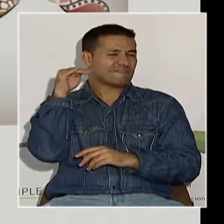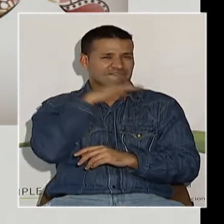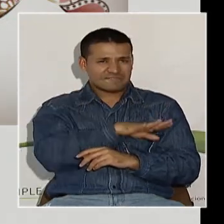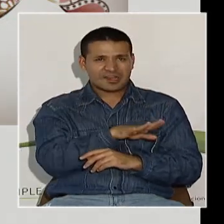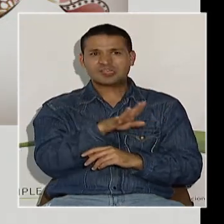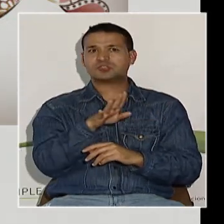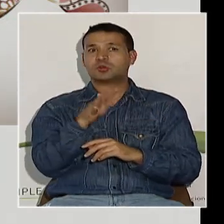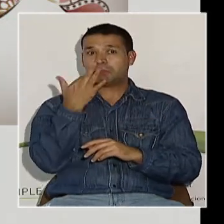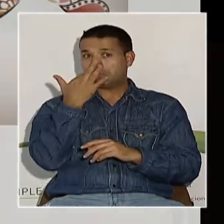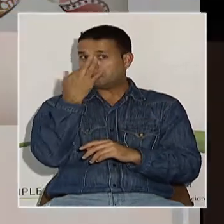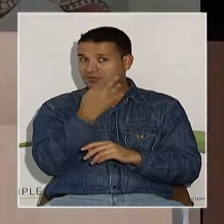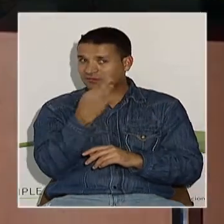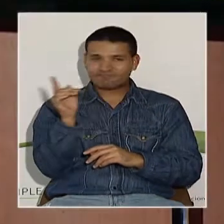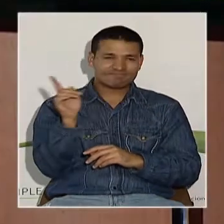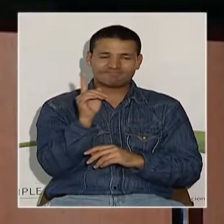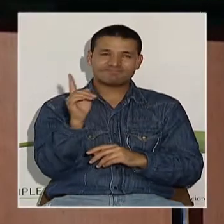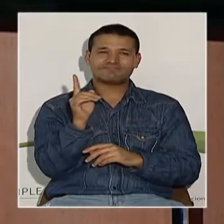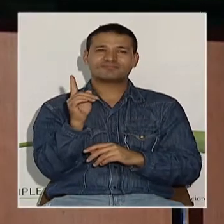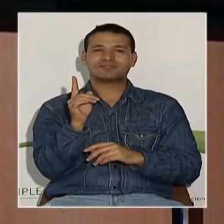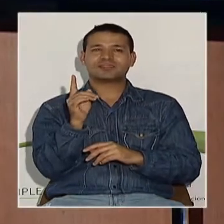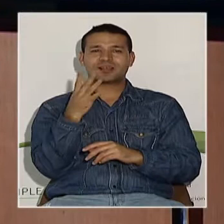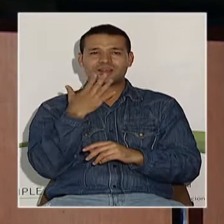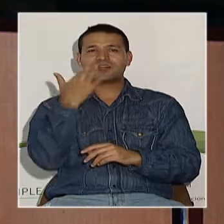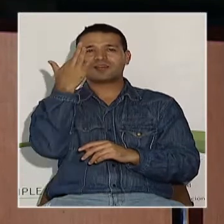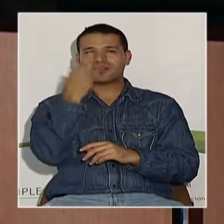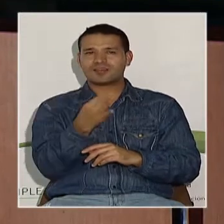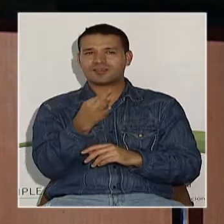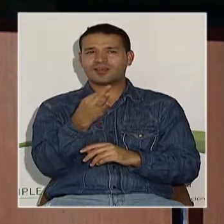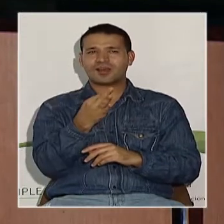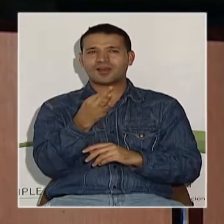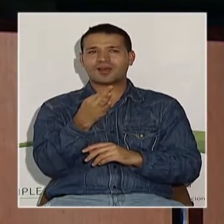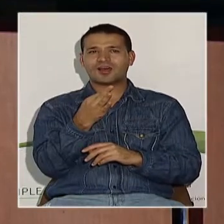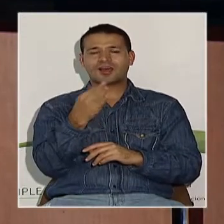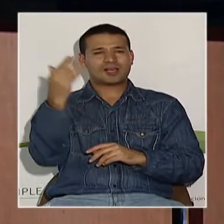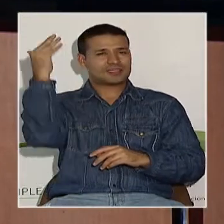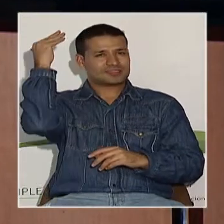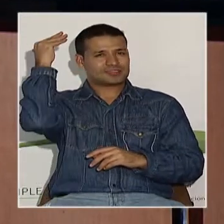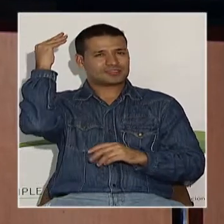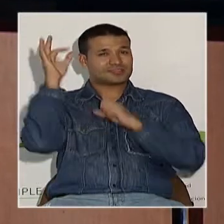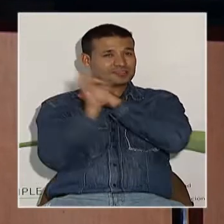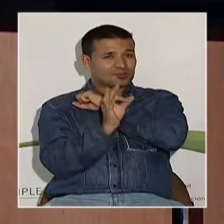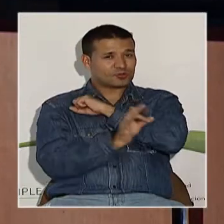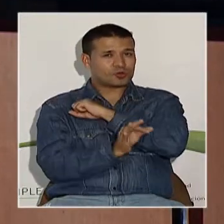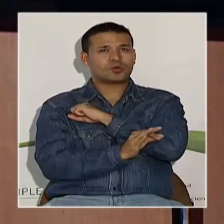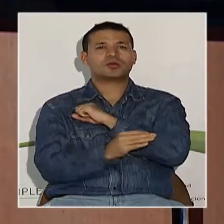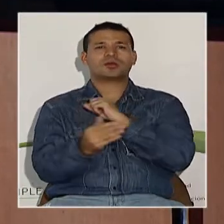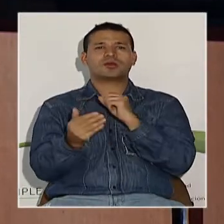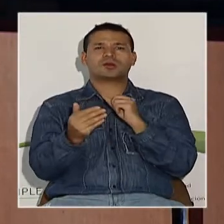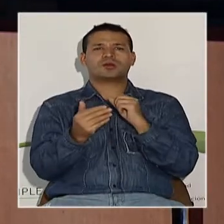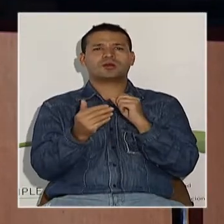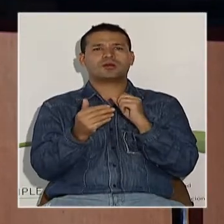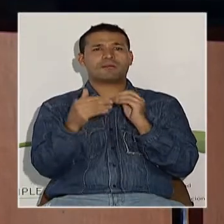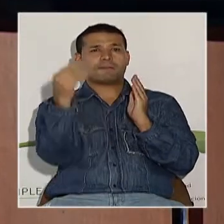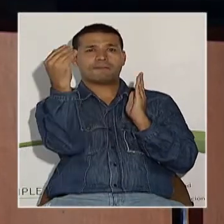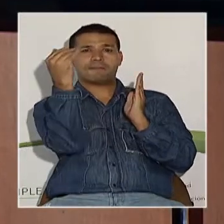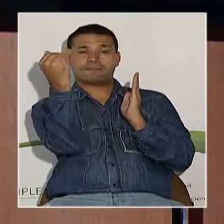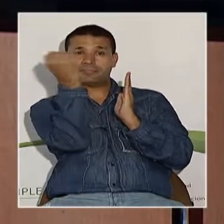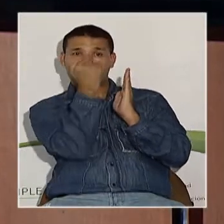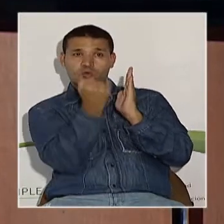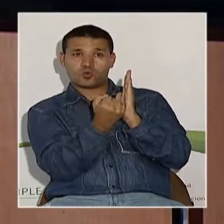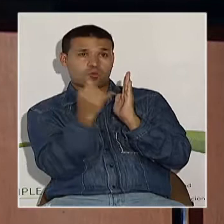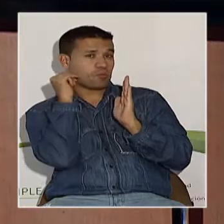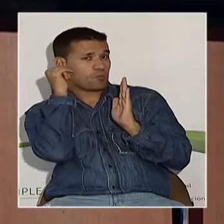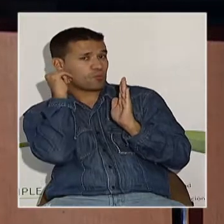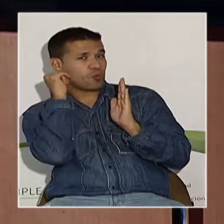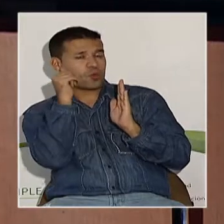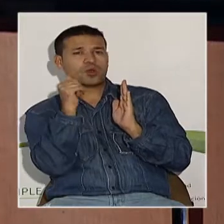basado en la realidad total, pero sí en una realidad psíquica. Dicen los estudiosos de esta obra que Rafael por lo menos quería